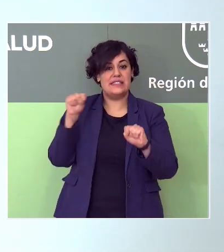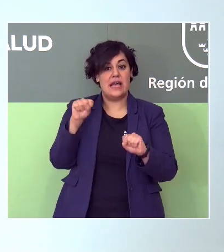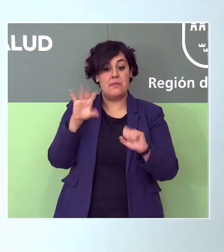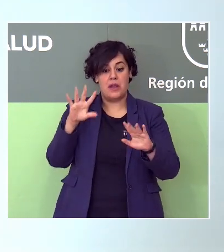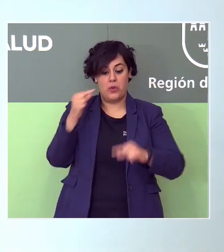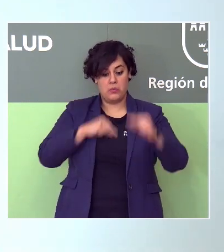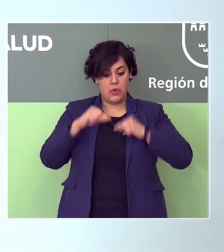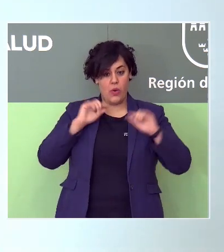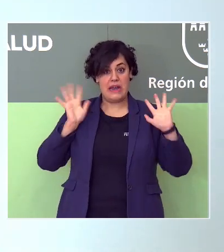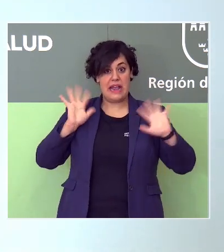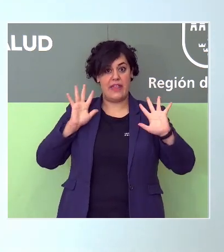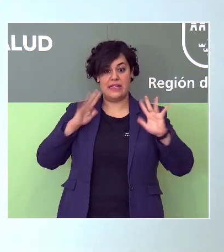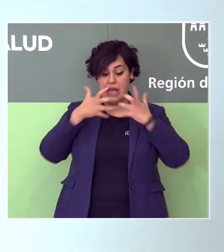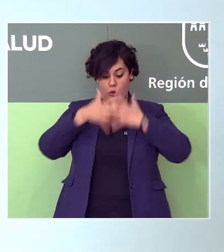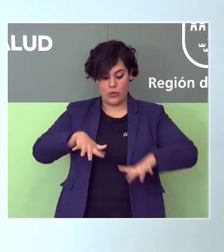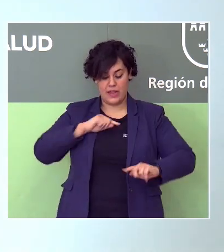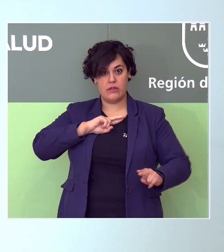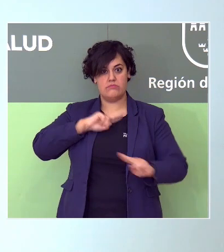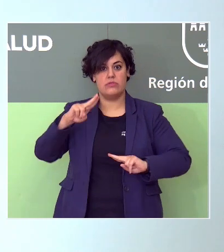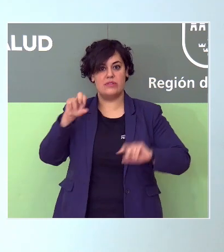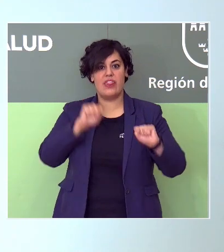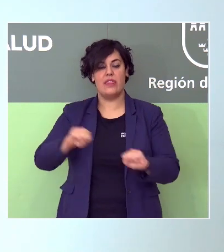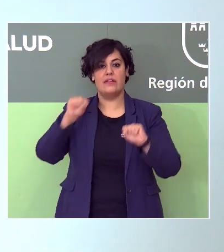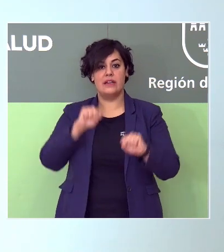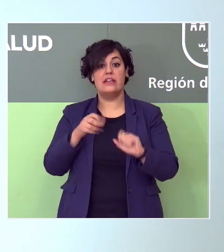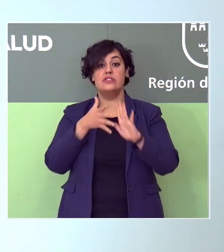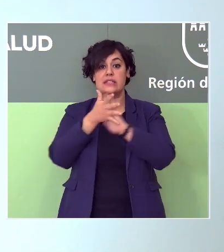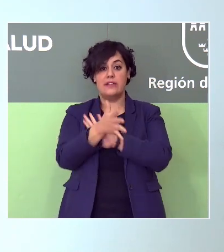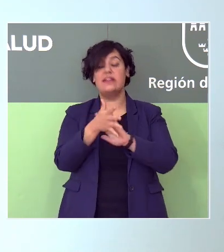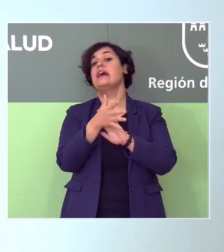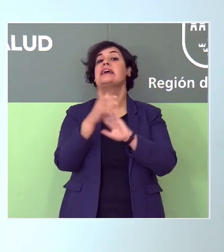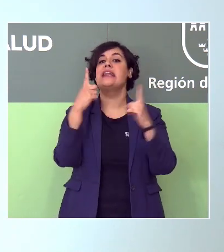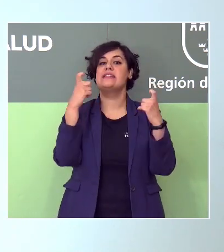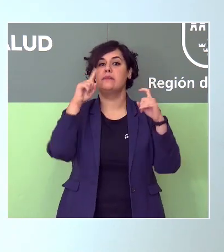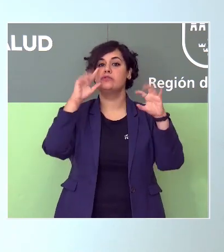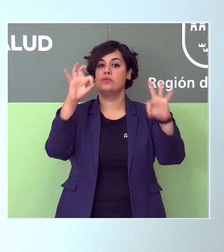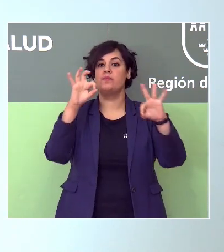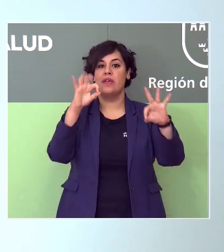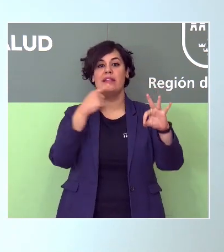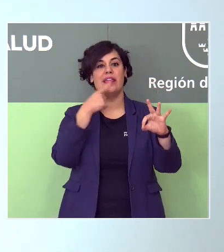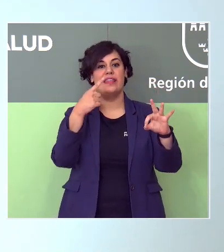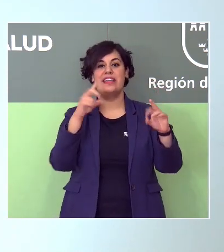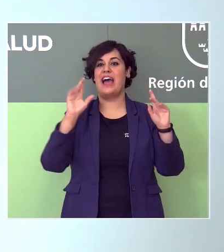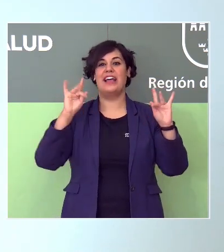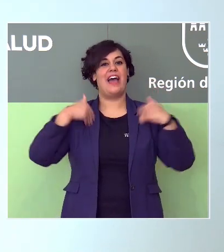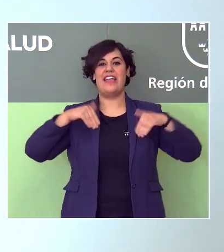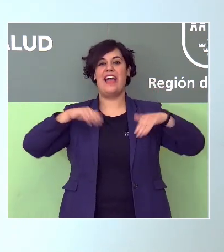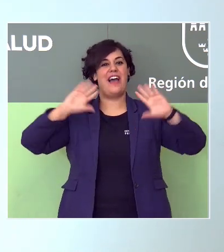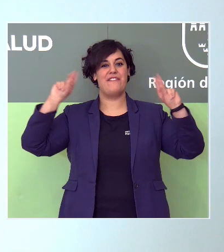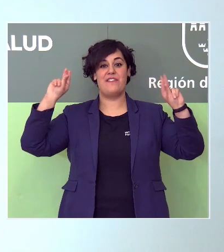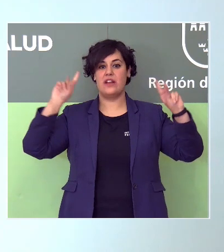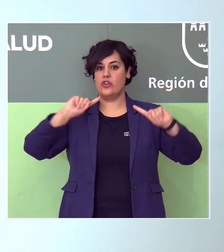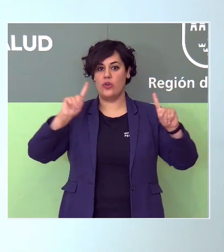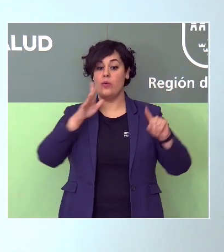enfermedad. Esto nos obliga a ser extraordinariamente prudentes a la hora de poder cantar victoria en el control de una enfermedad tan reciente y de la que